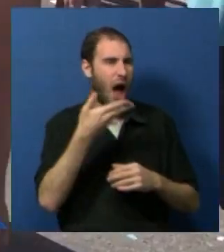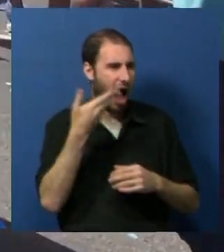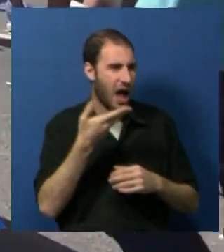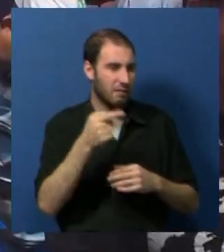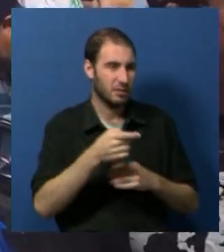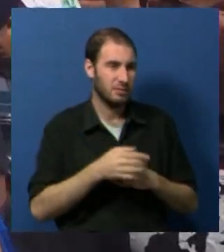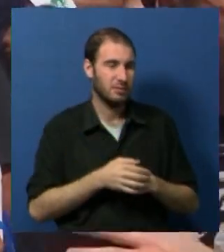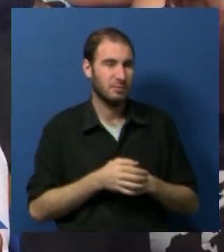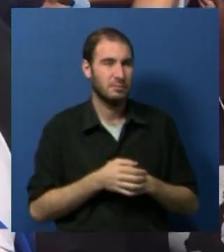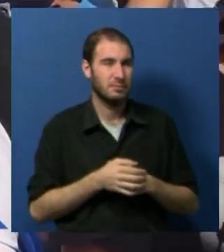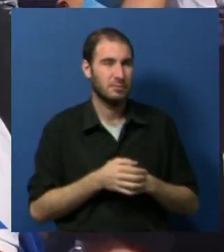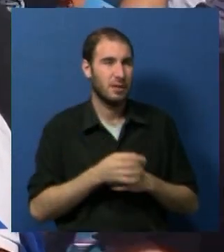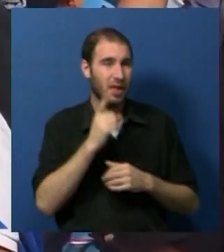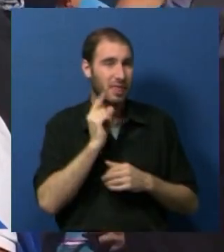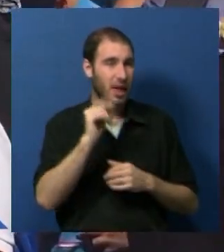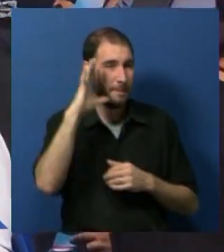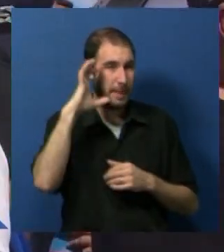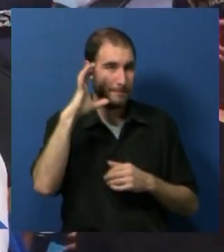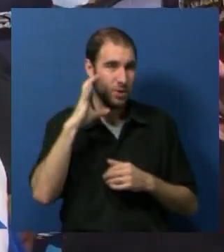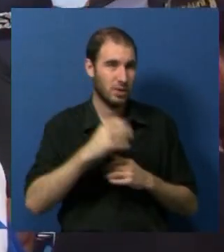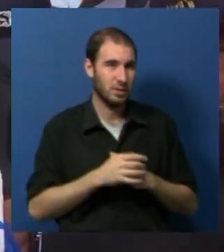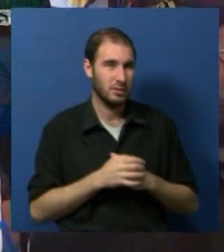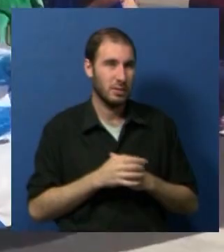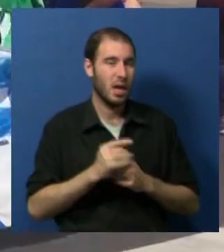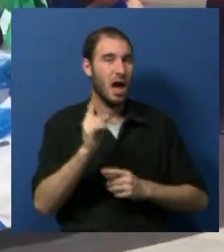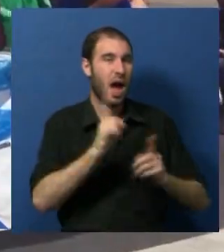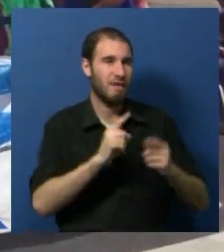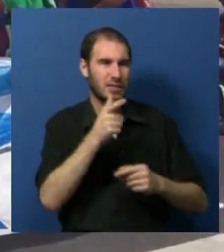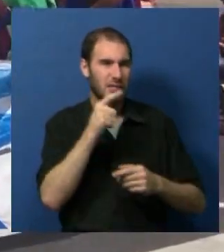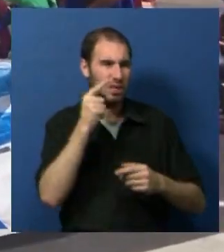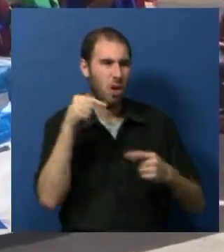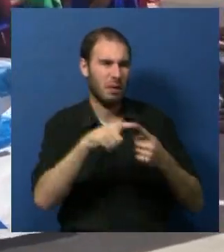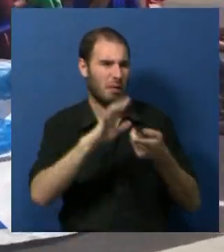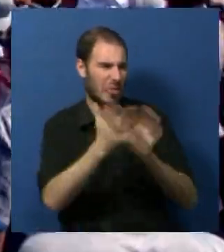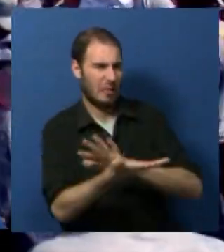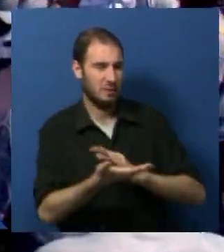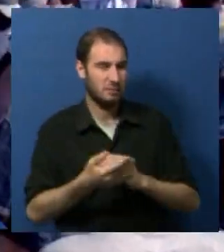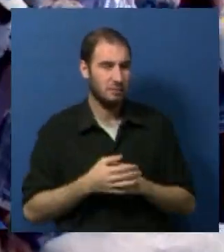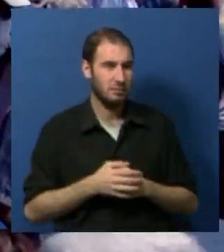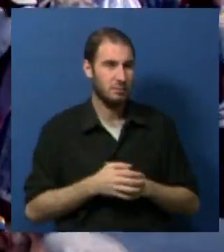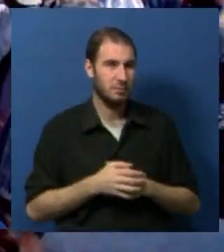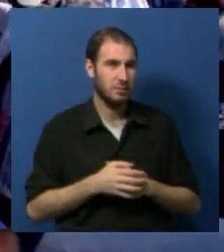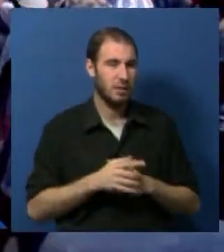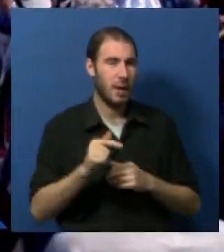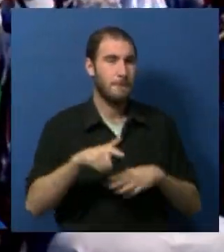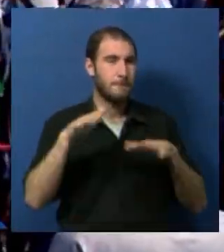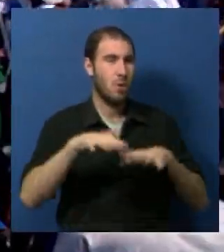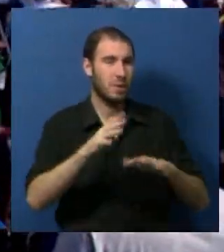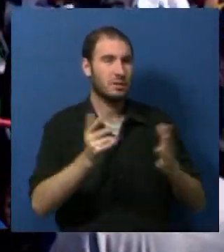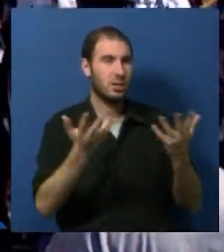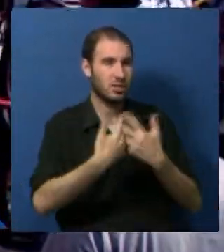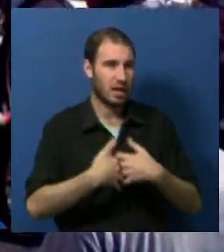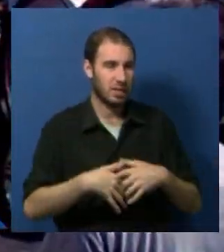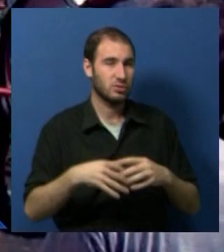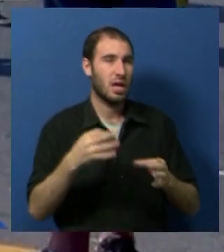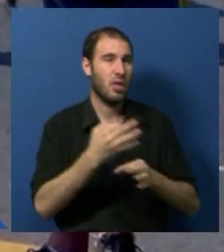del Día de la Memoria, a veces tergiversando el objetivo, o sea por una movilización vinculada por